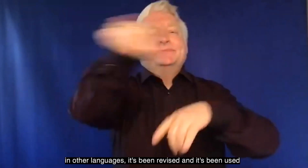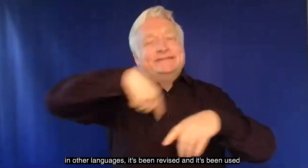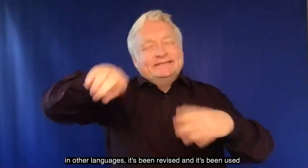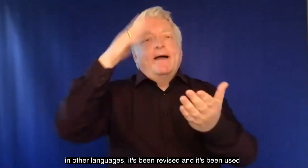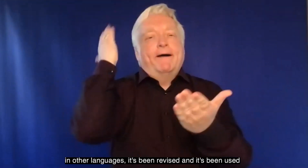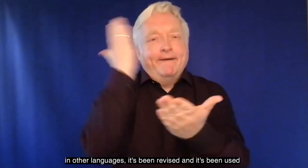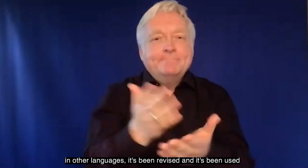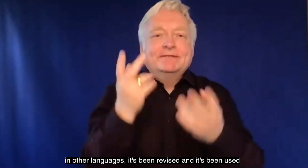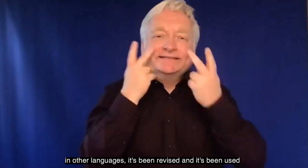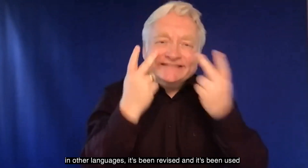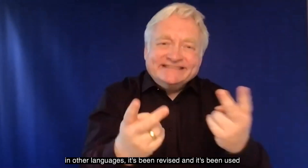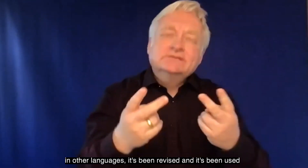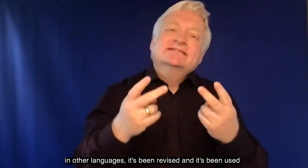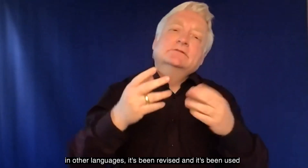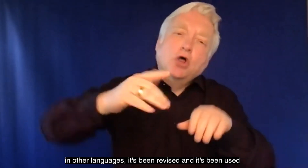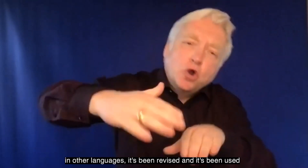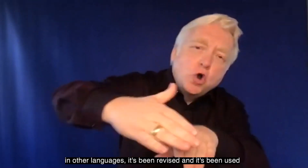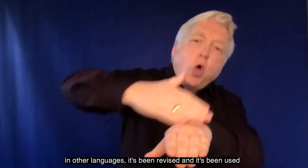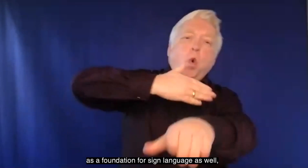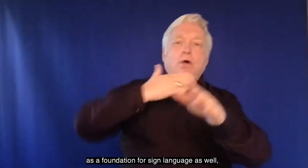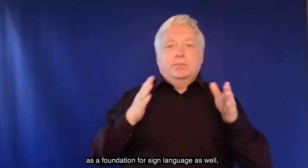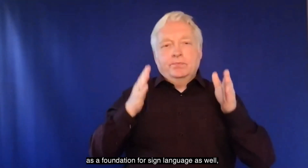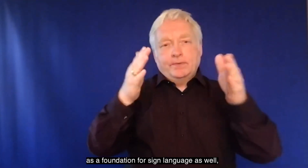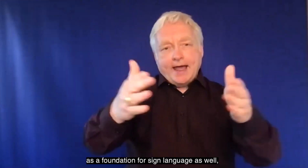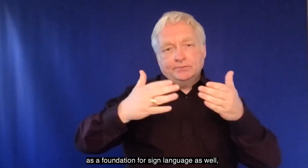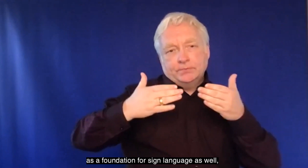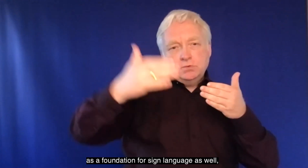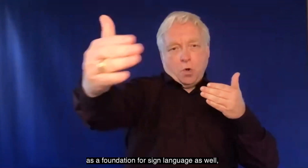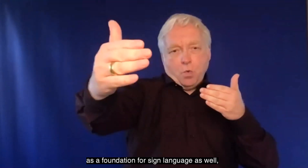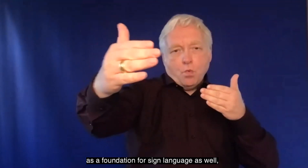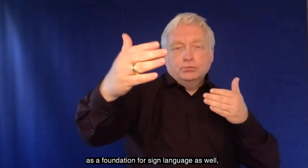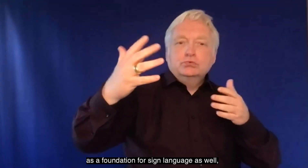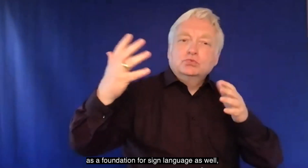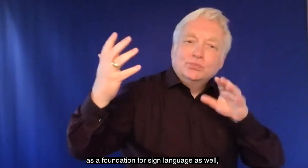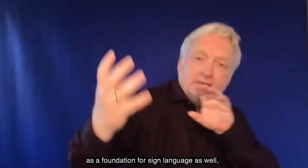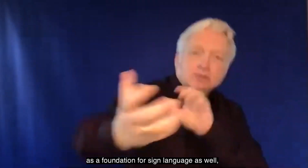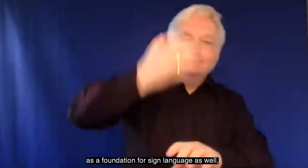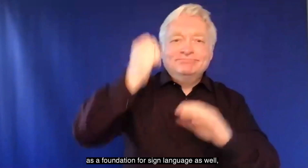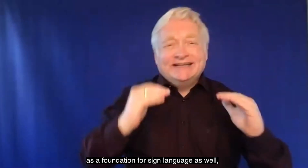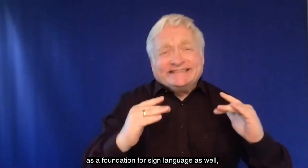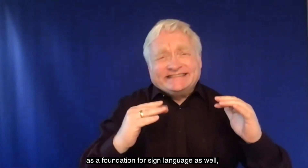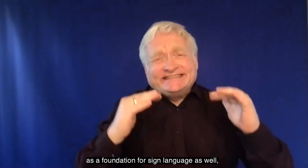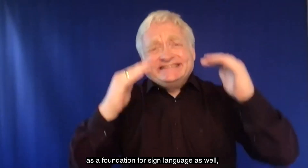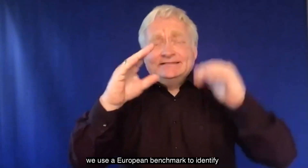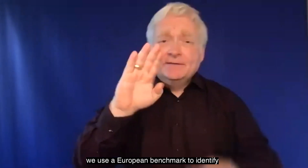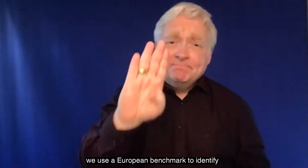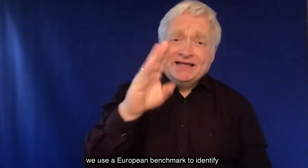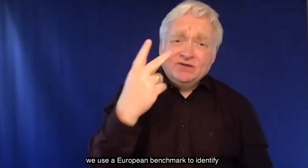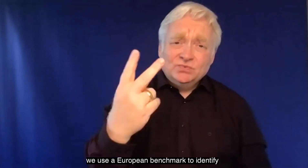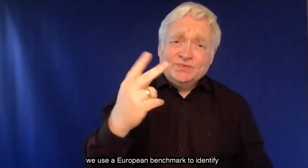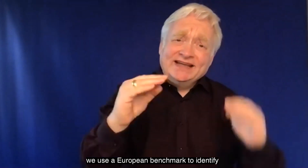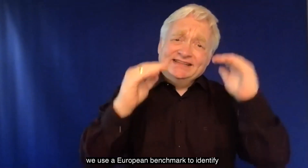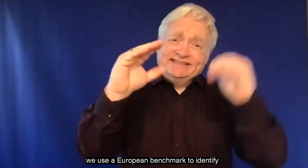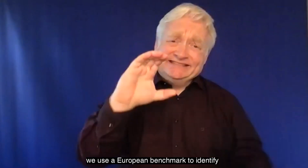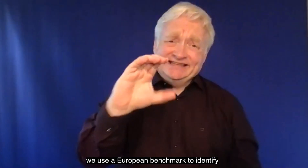europeo, que es una referencia muy importante para poder ver cuál es el proceso de aprendizaje que tiene una alumna a la